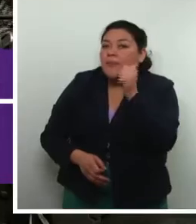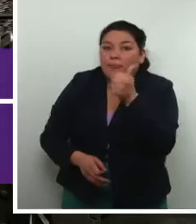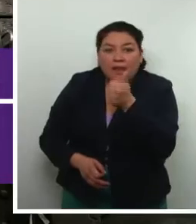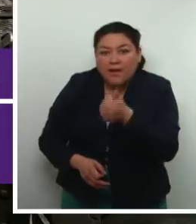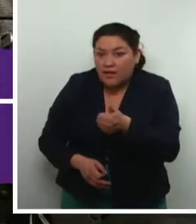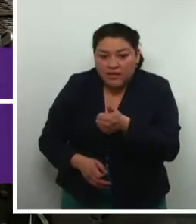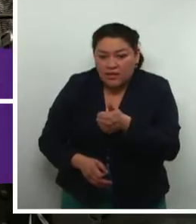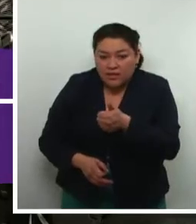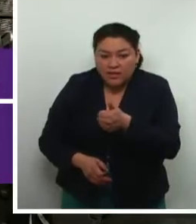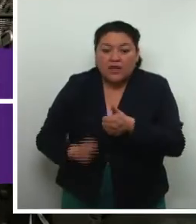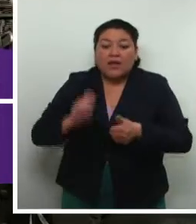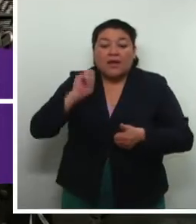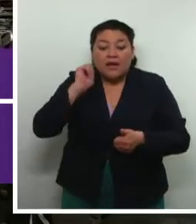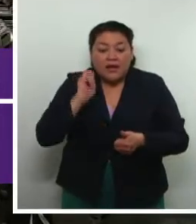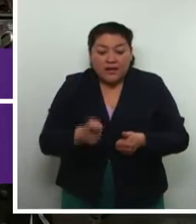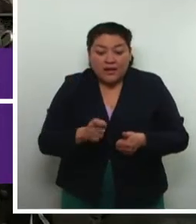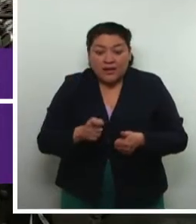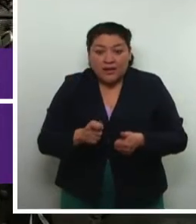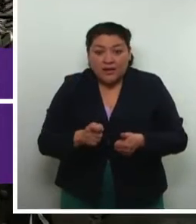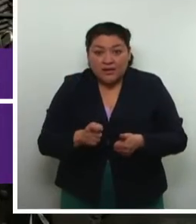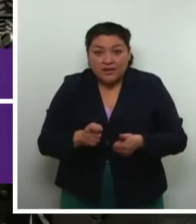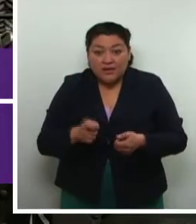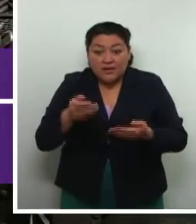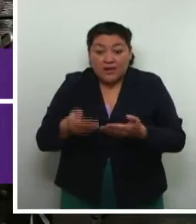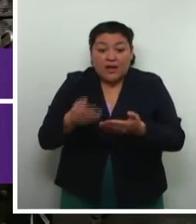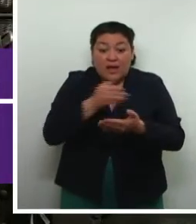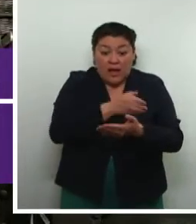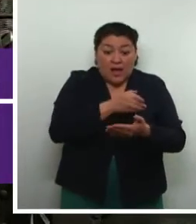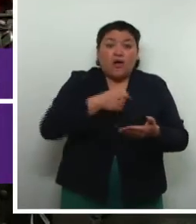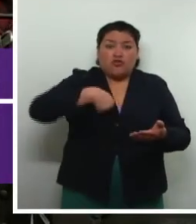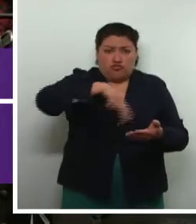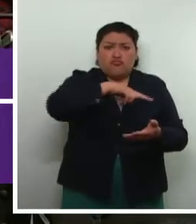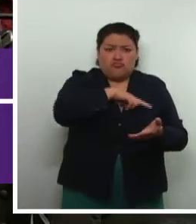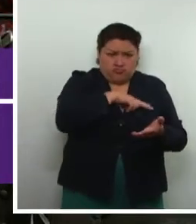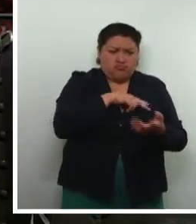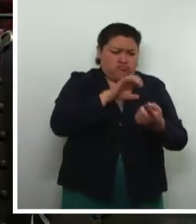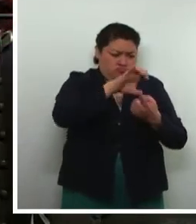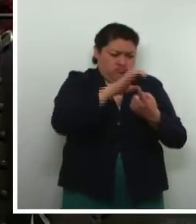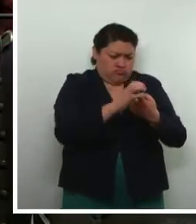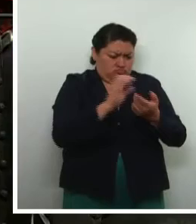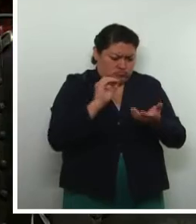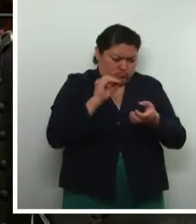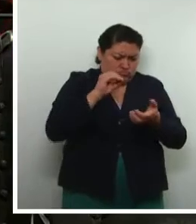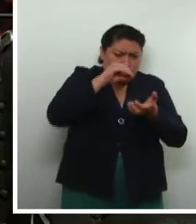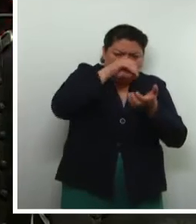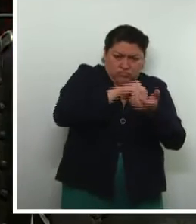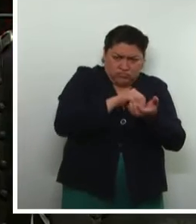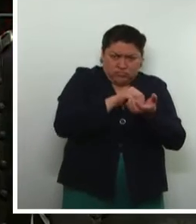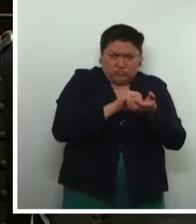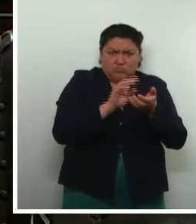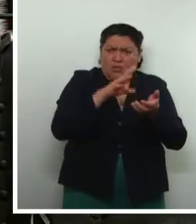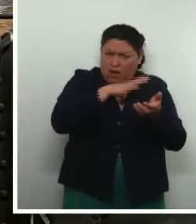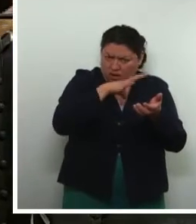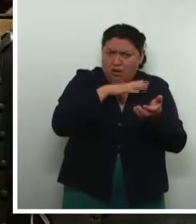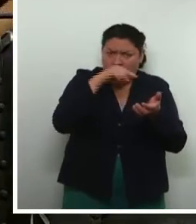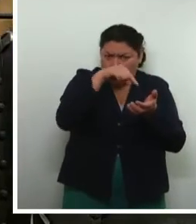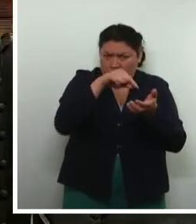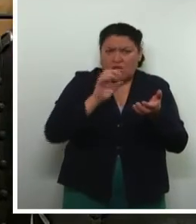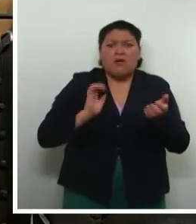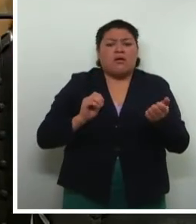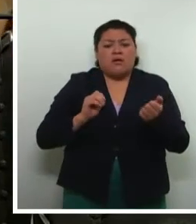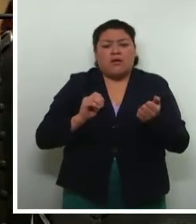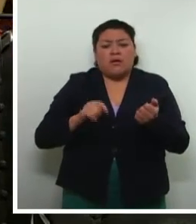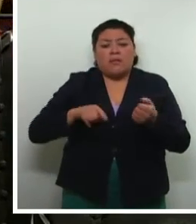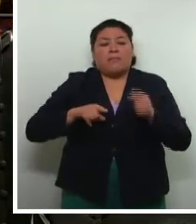no fueran parte del documento cuyo título usted leyó. Lo